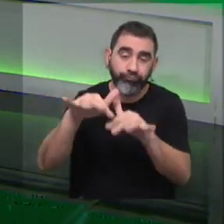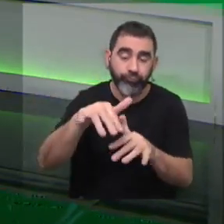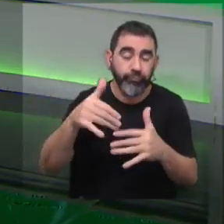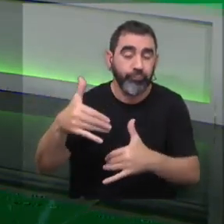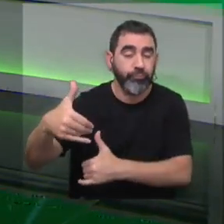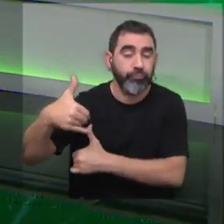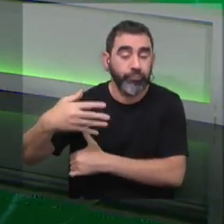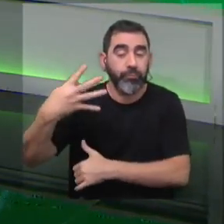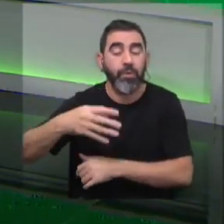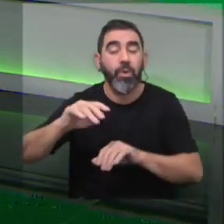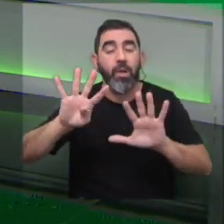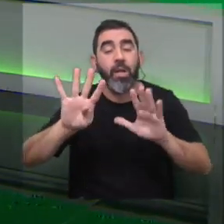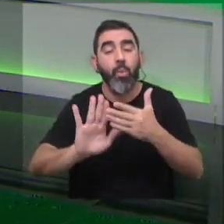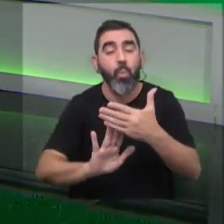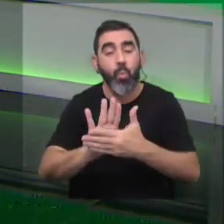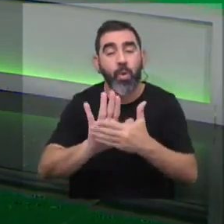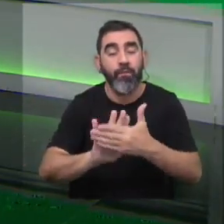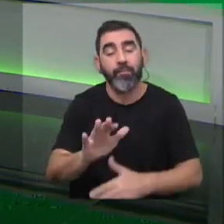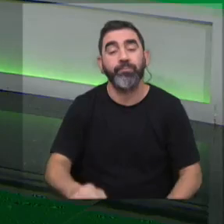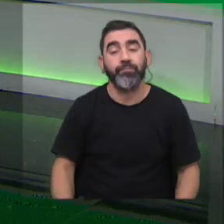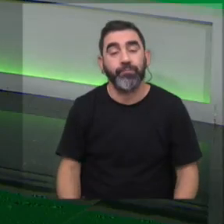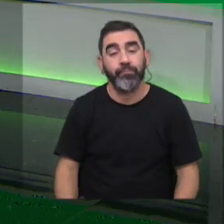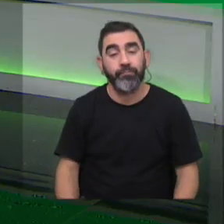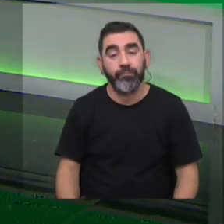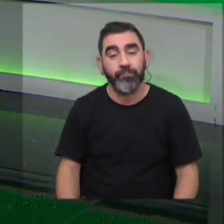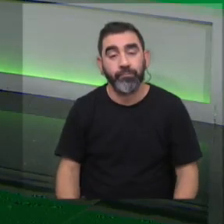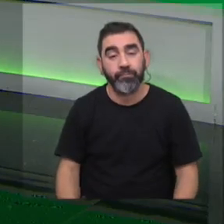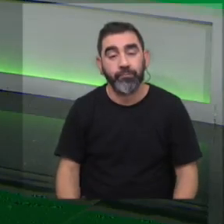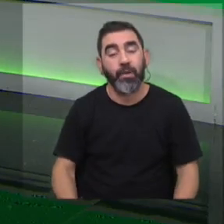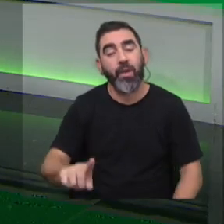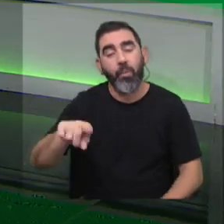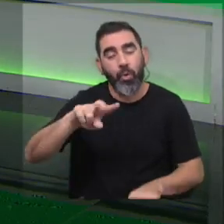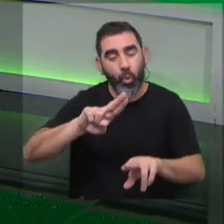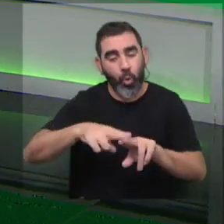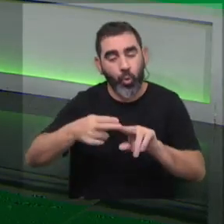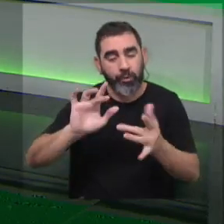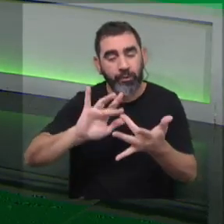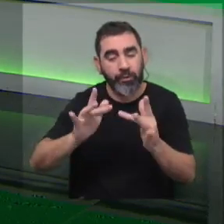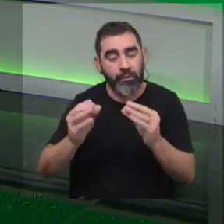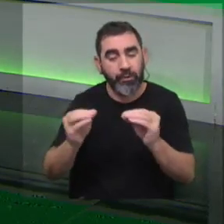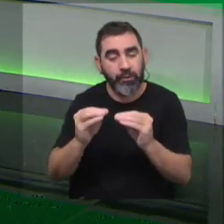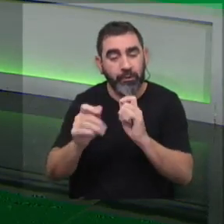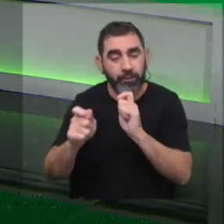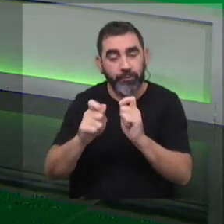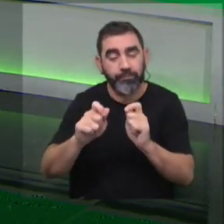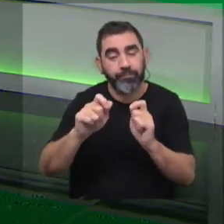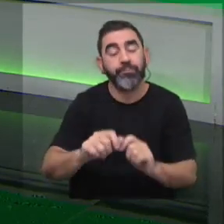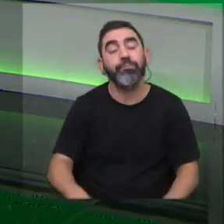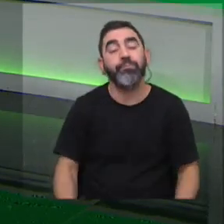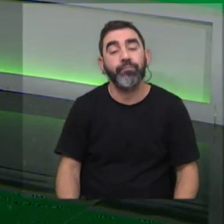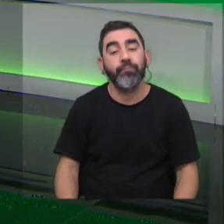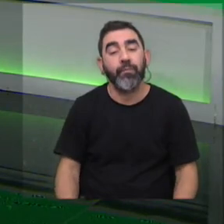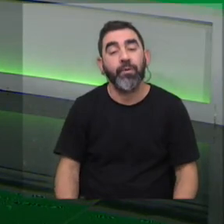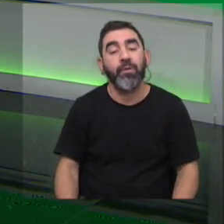predio a las 9 de la mañana vamos a volver con Juliana cuando ella lo considere oportuno entre tanto repasamos lo que